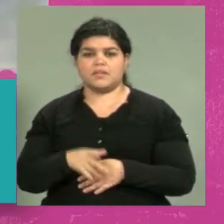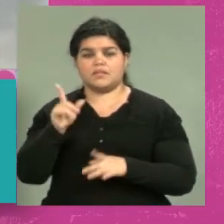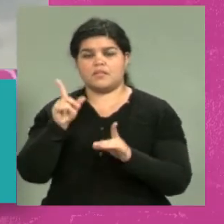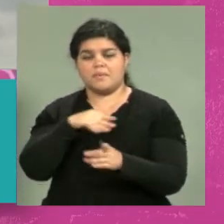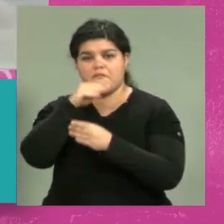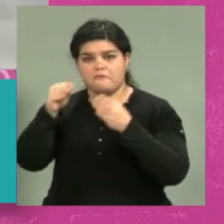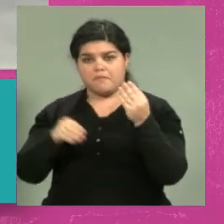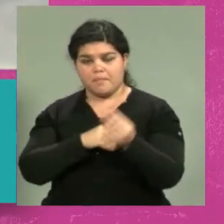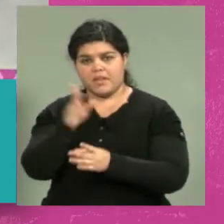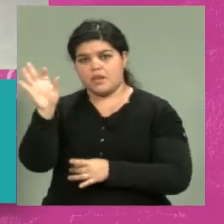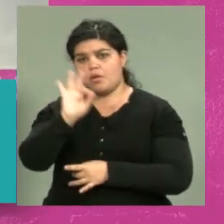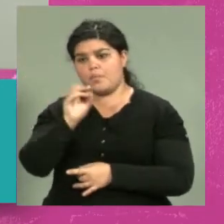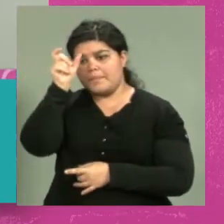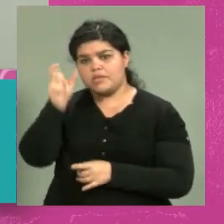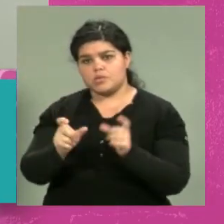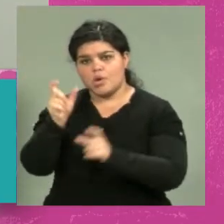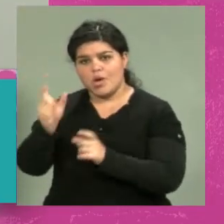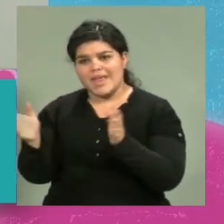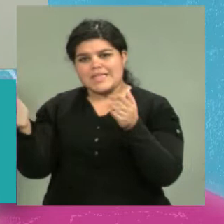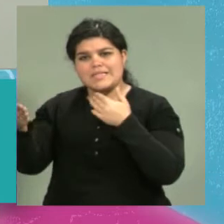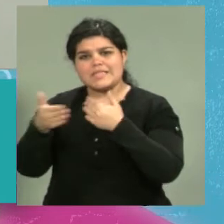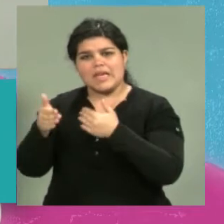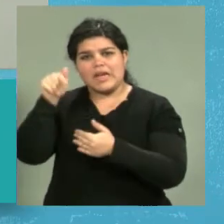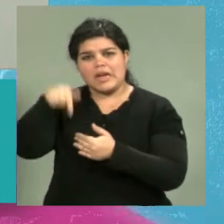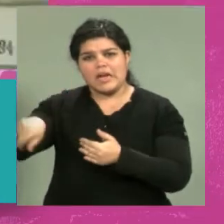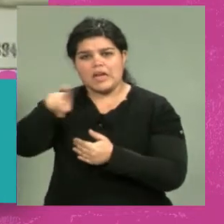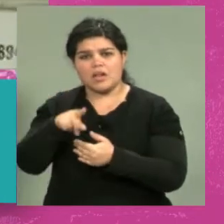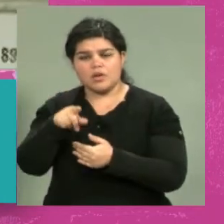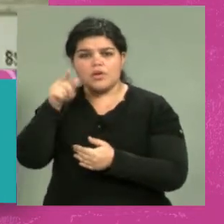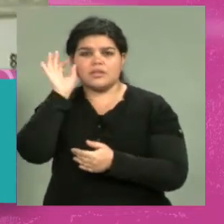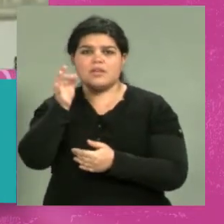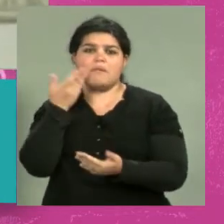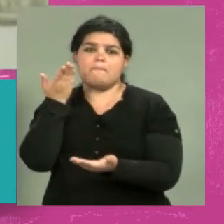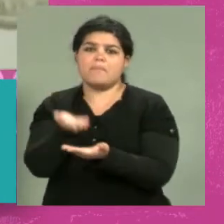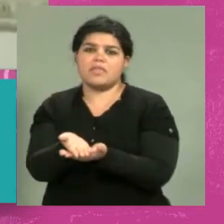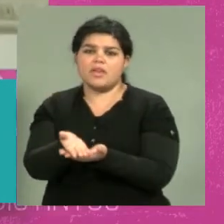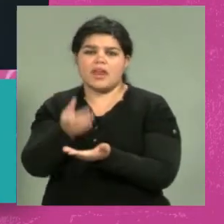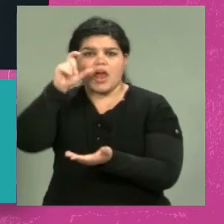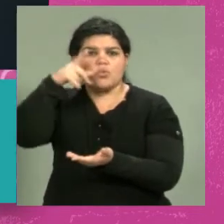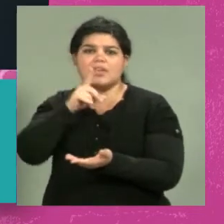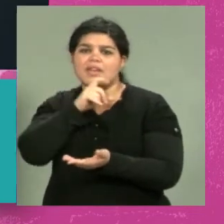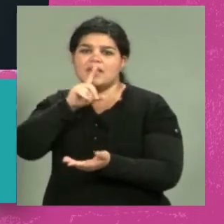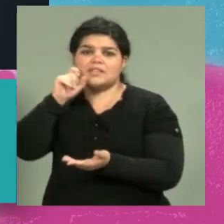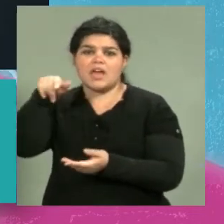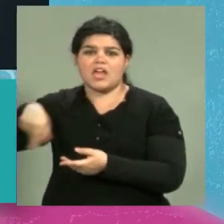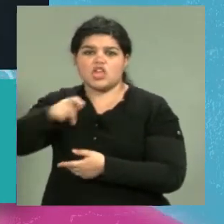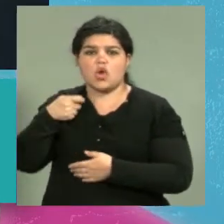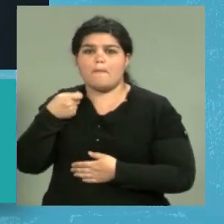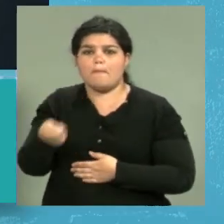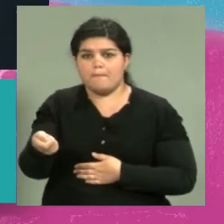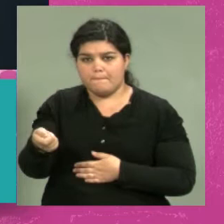los seres cercanos o quien piden la práctica de la eutanasia se convertirían en homicidas. Y la